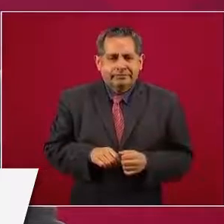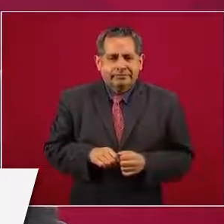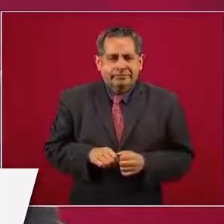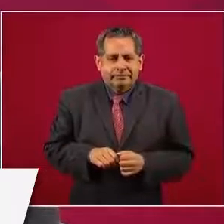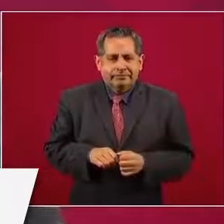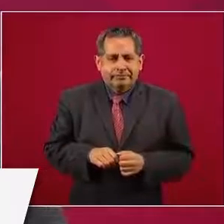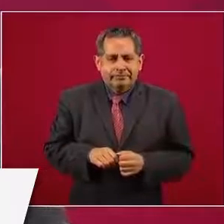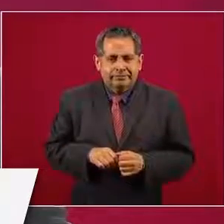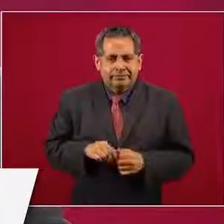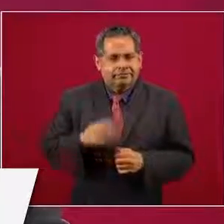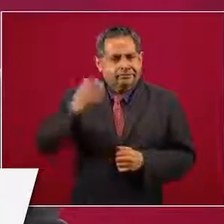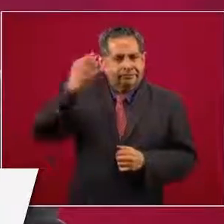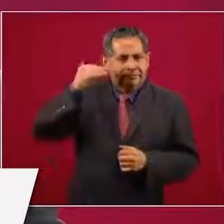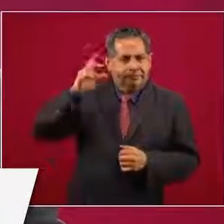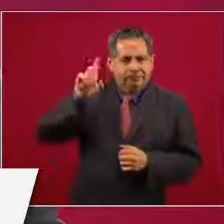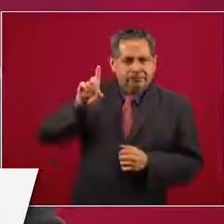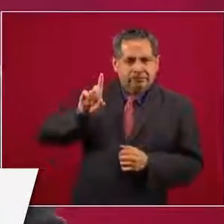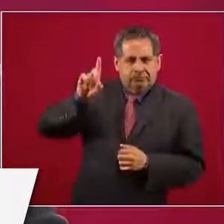Dios